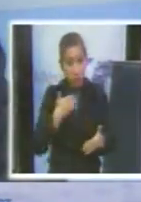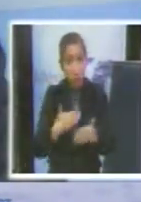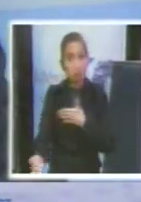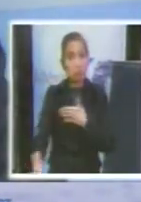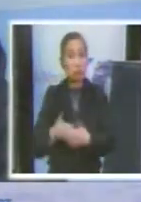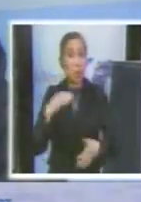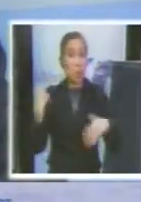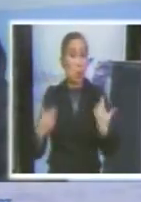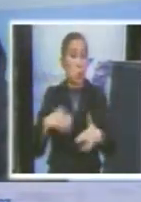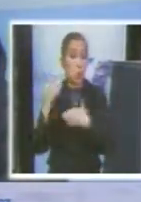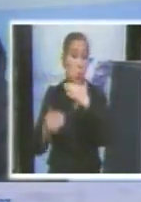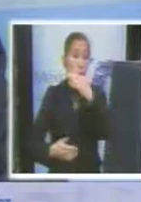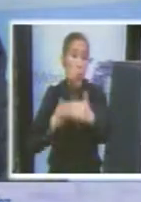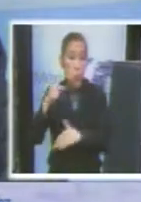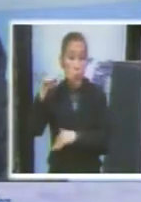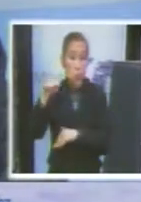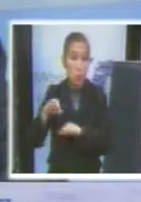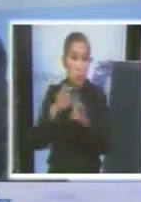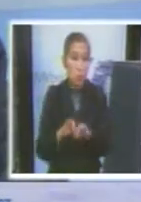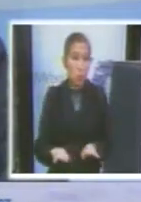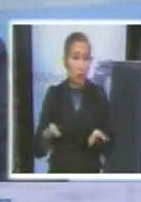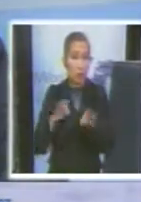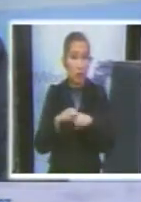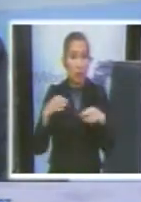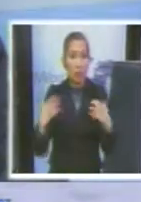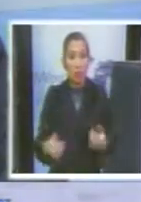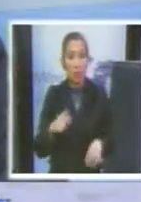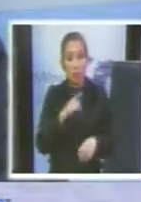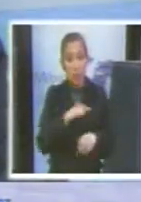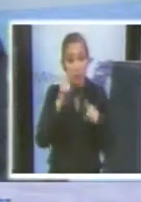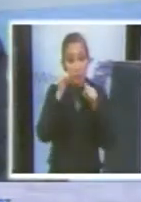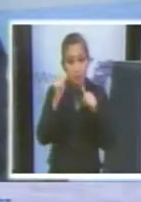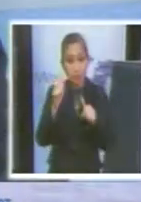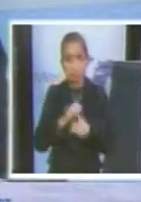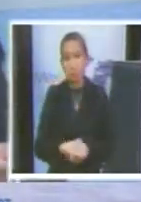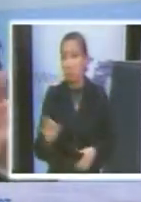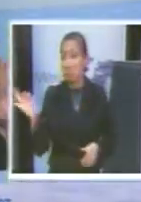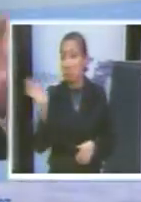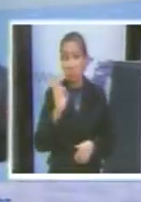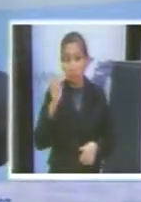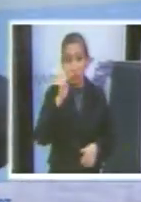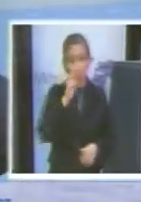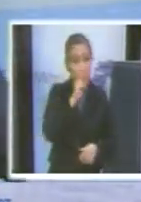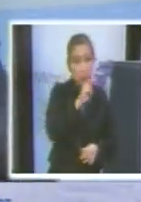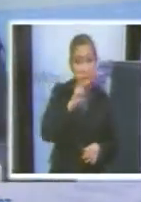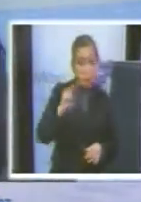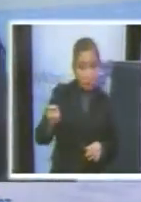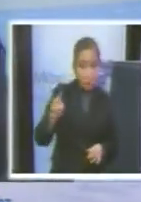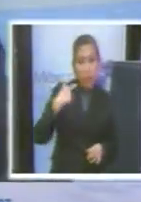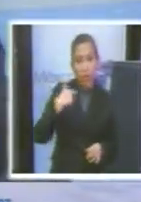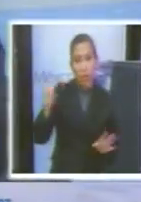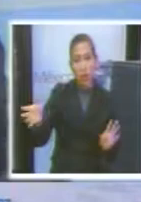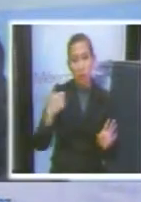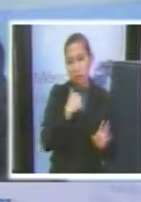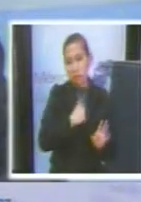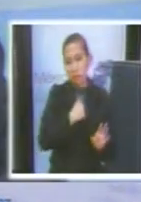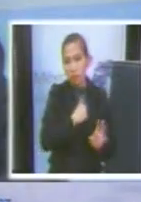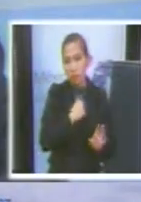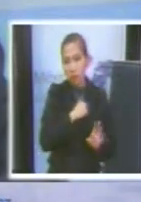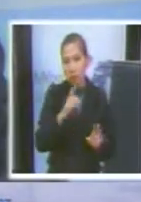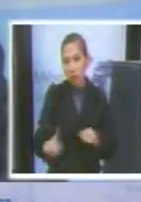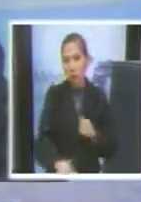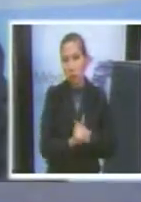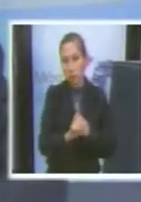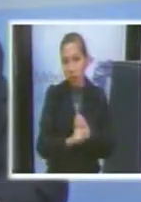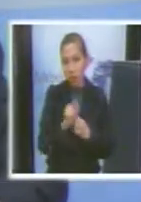modernizando y es un actor que todos deben de tomar en cuenta. Si no, vean ustedes en los desafortunados